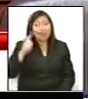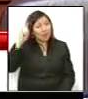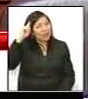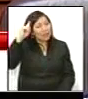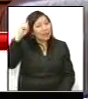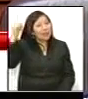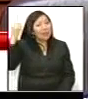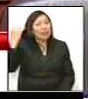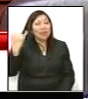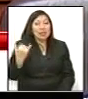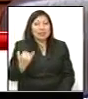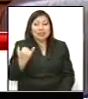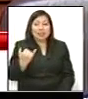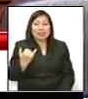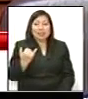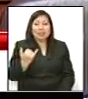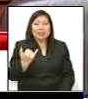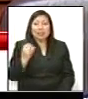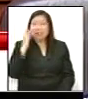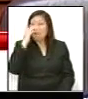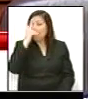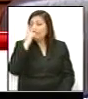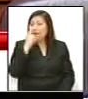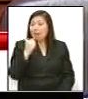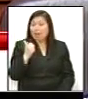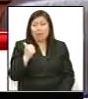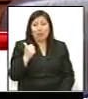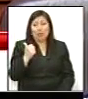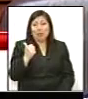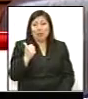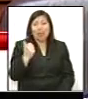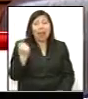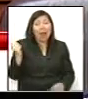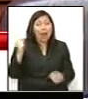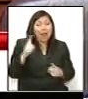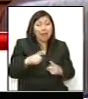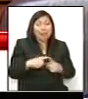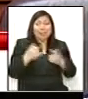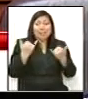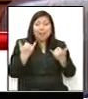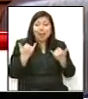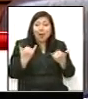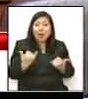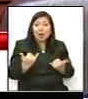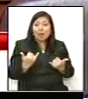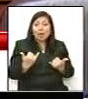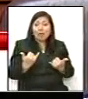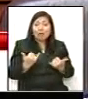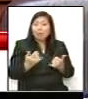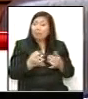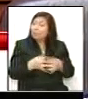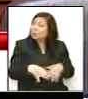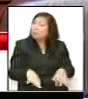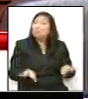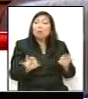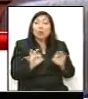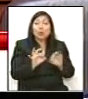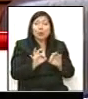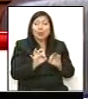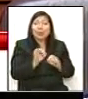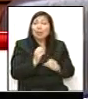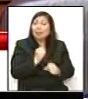inaugura esta maravillosa obra que hasta el día de hoy es un emblema de las